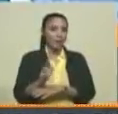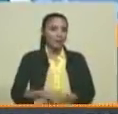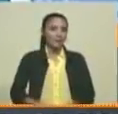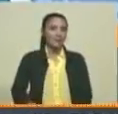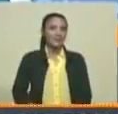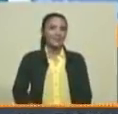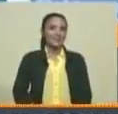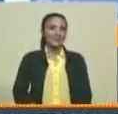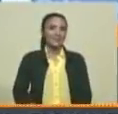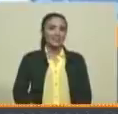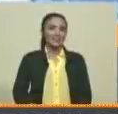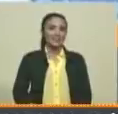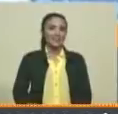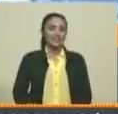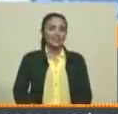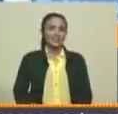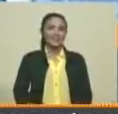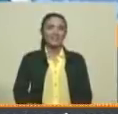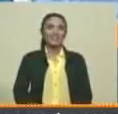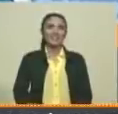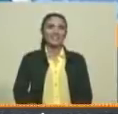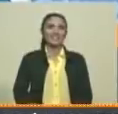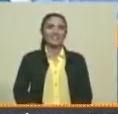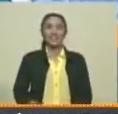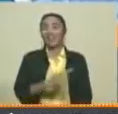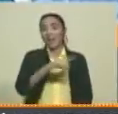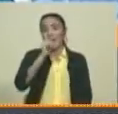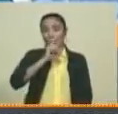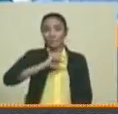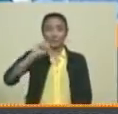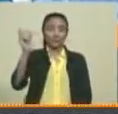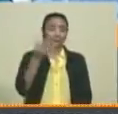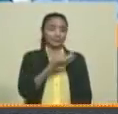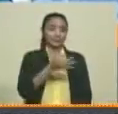milagro. Un verdadero milagro.